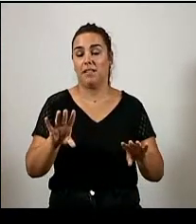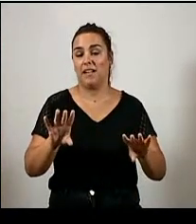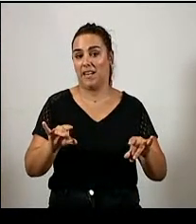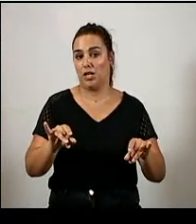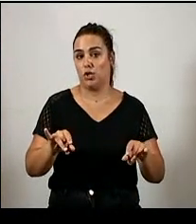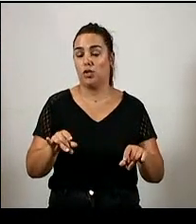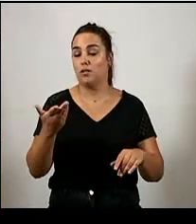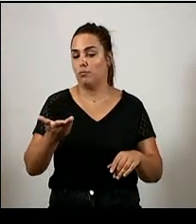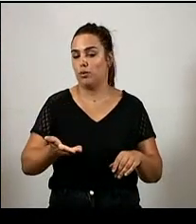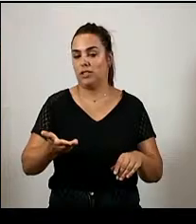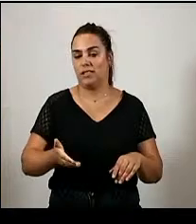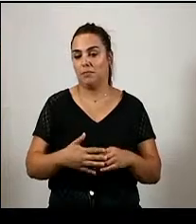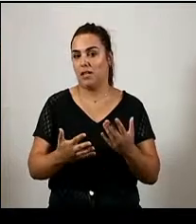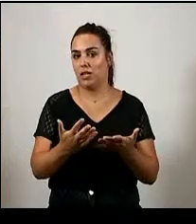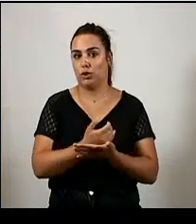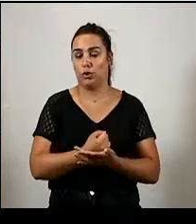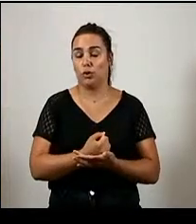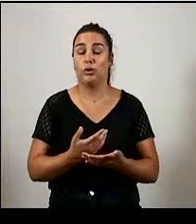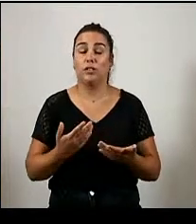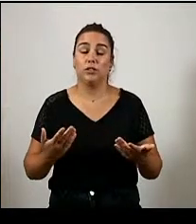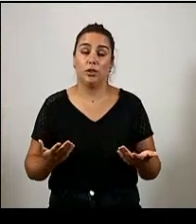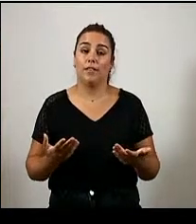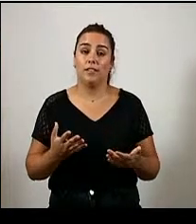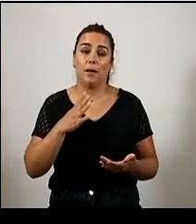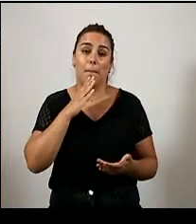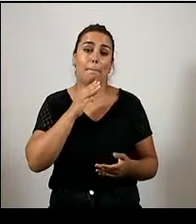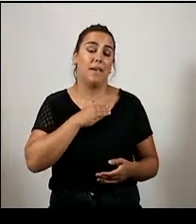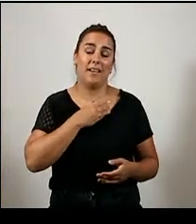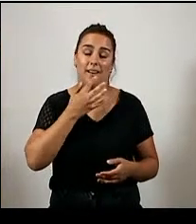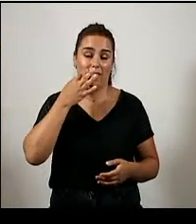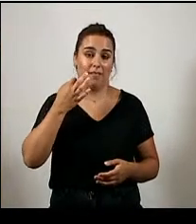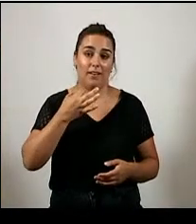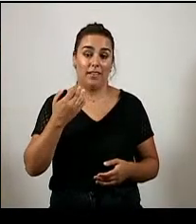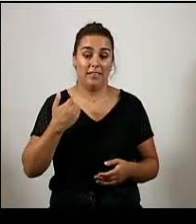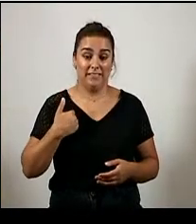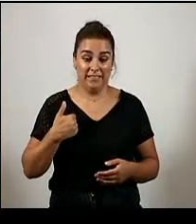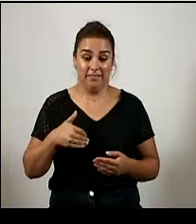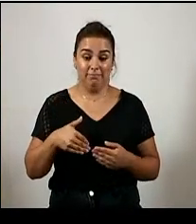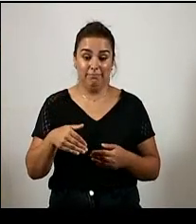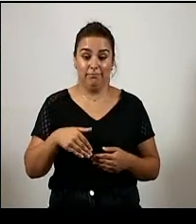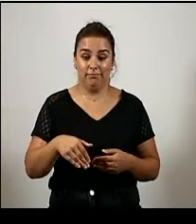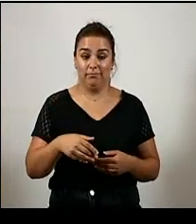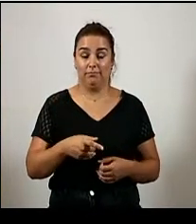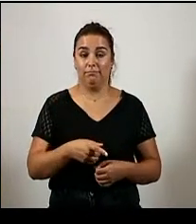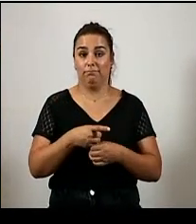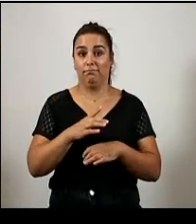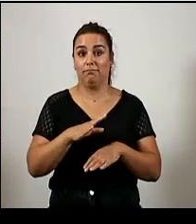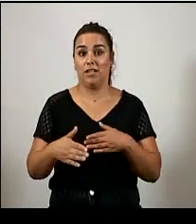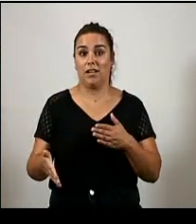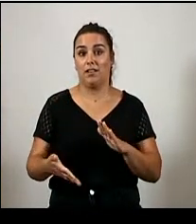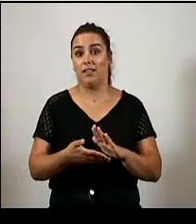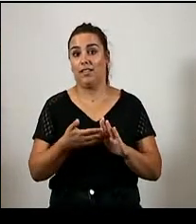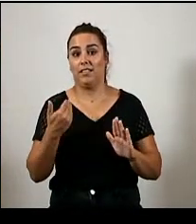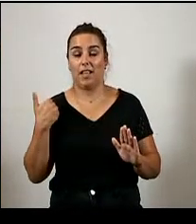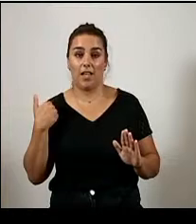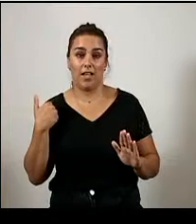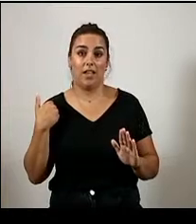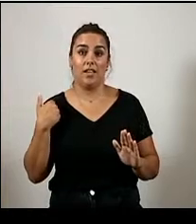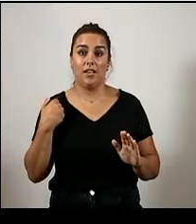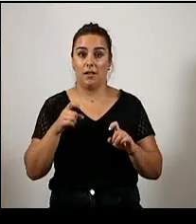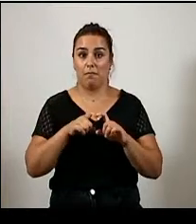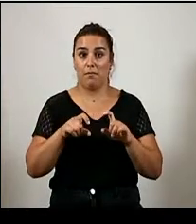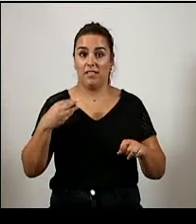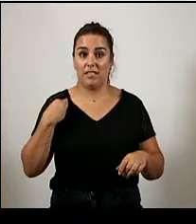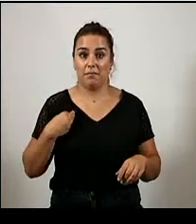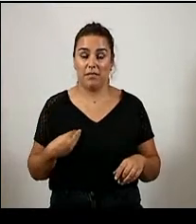importante para toda la región. Pues es una tristeza, la verdad, que se empiece a dar la orden de desmantelar esta empresa